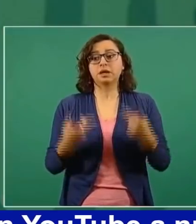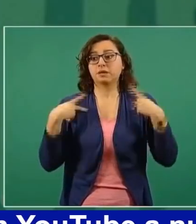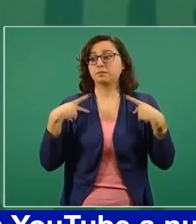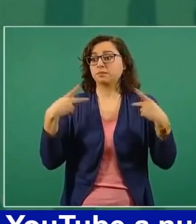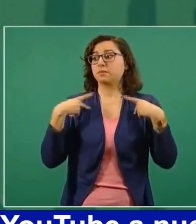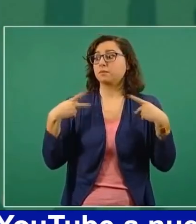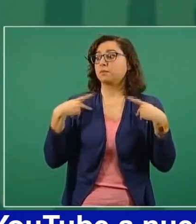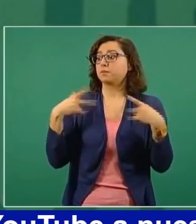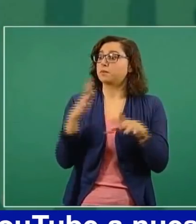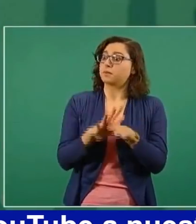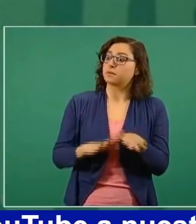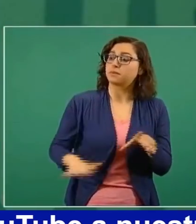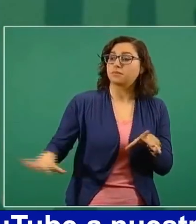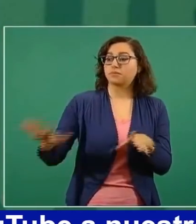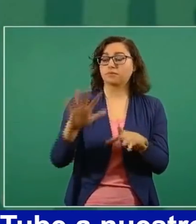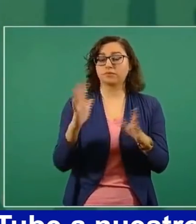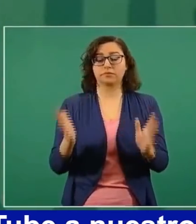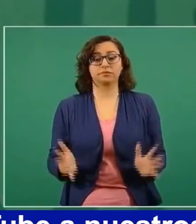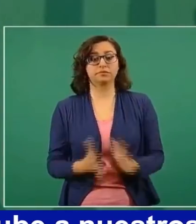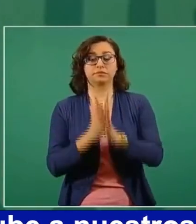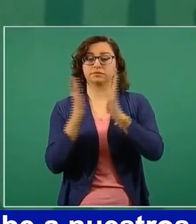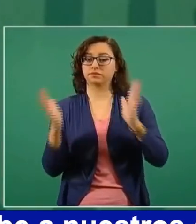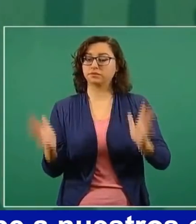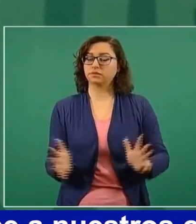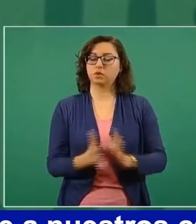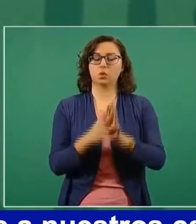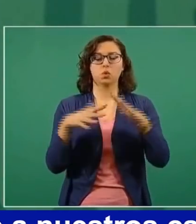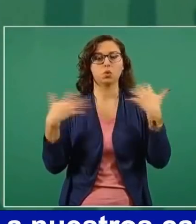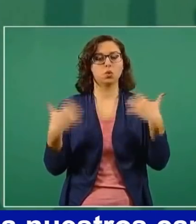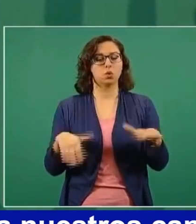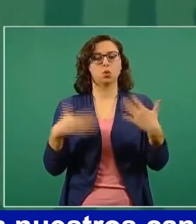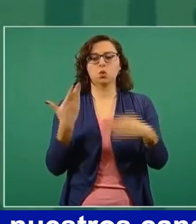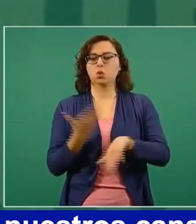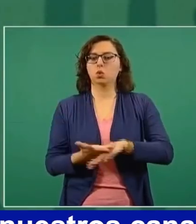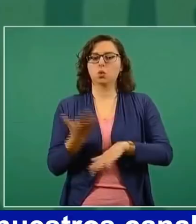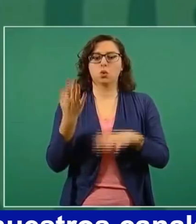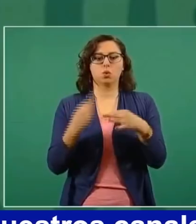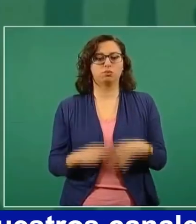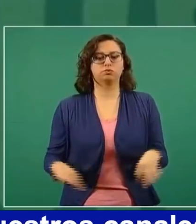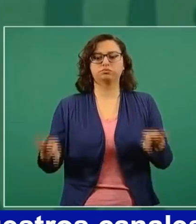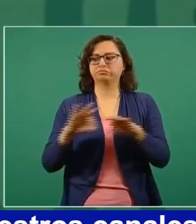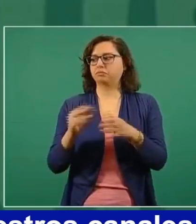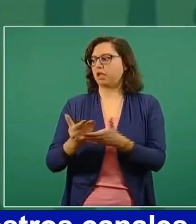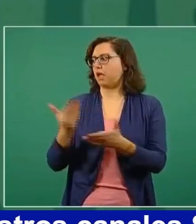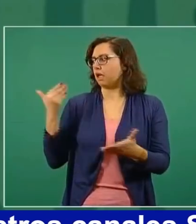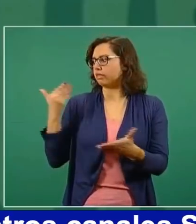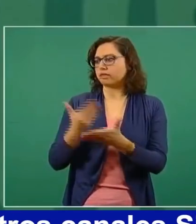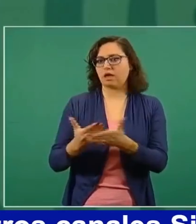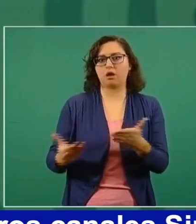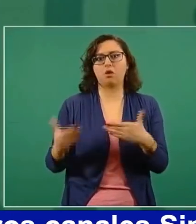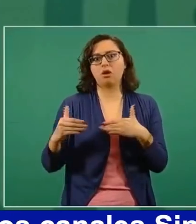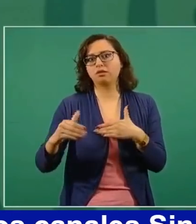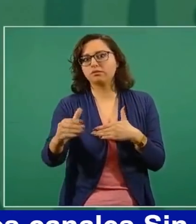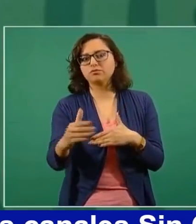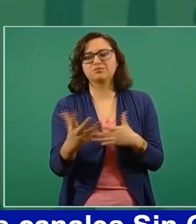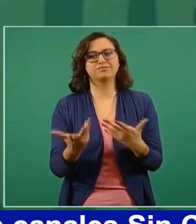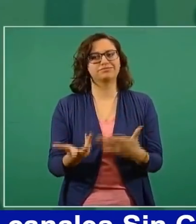población ha sido, es y será fundamental, muy importante, lo más